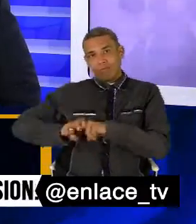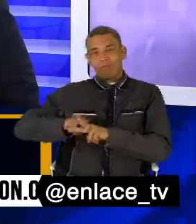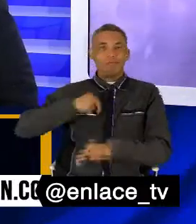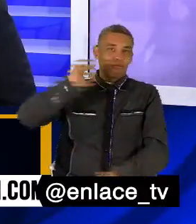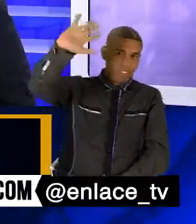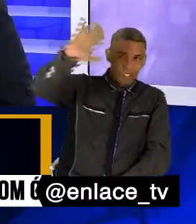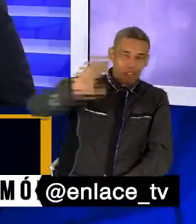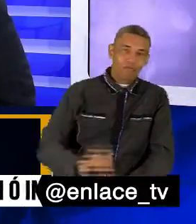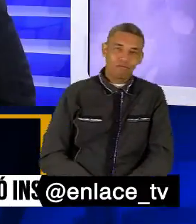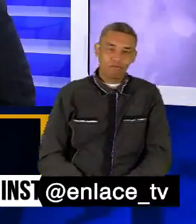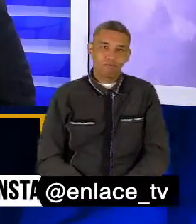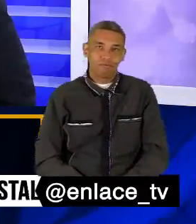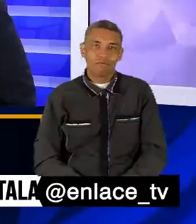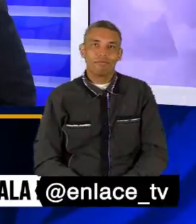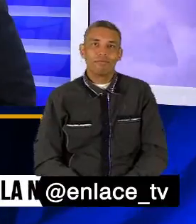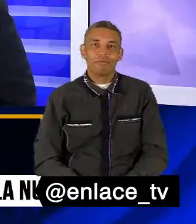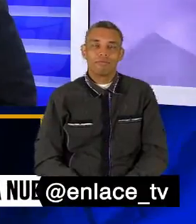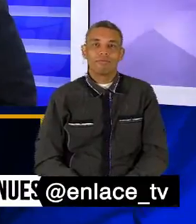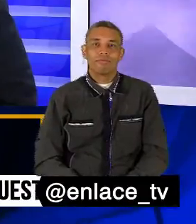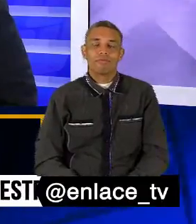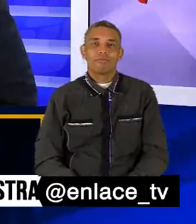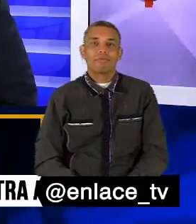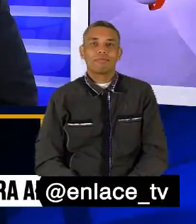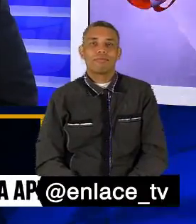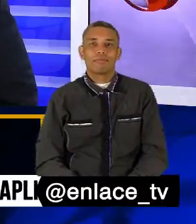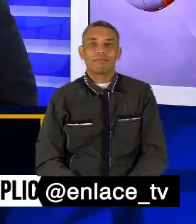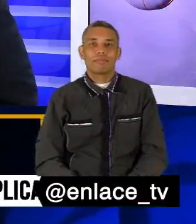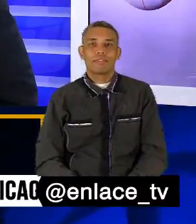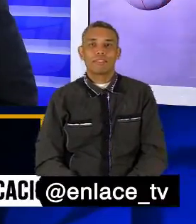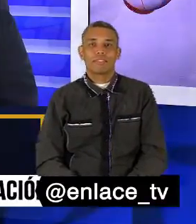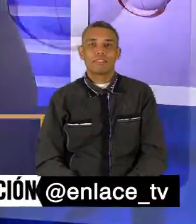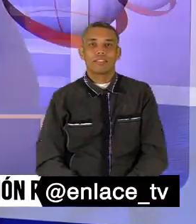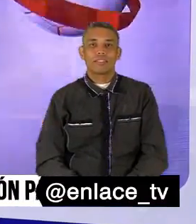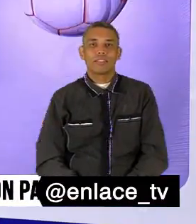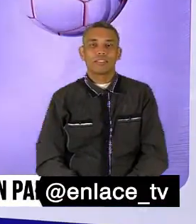abrazo, feliz noche en Colombia, feliz tarde aquí en Los Ángeles.